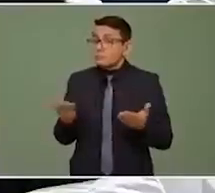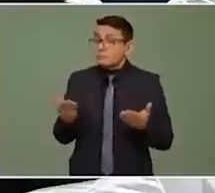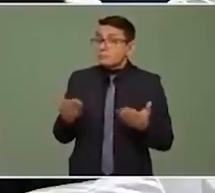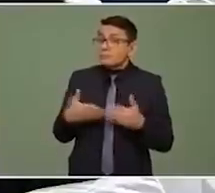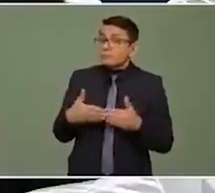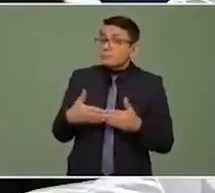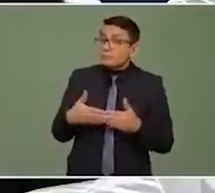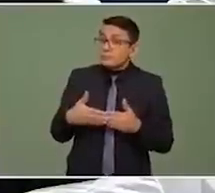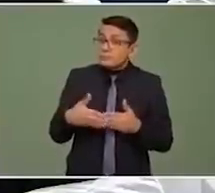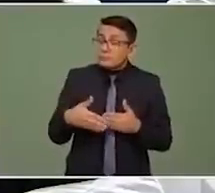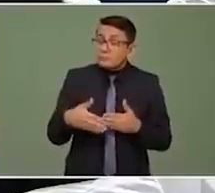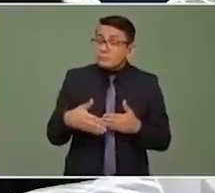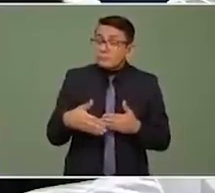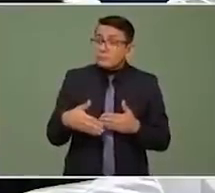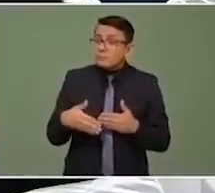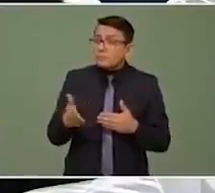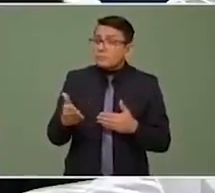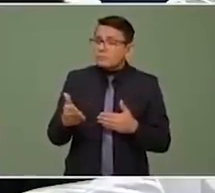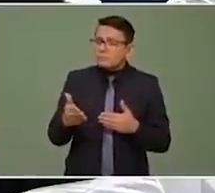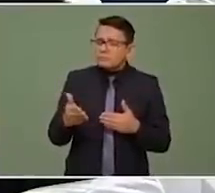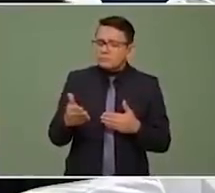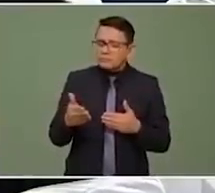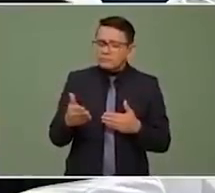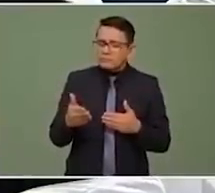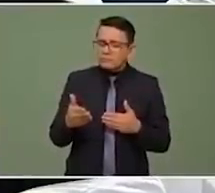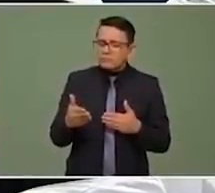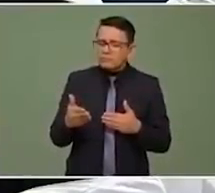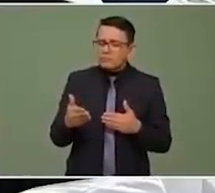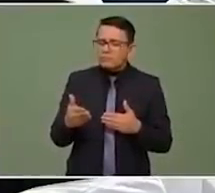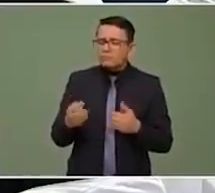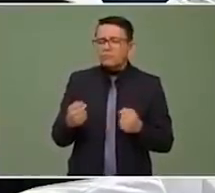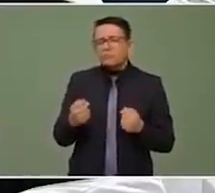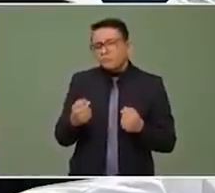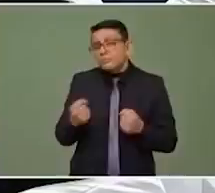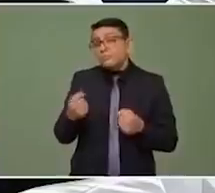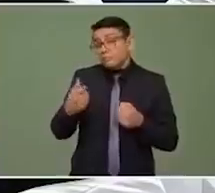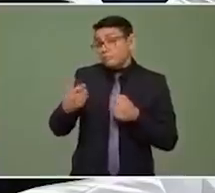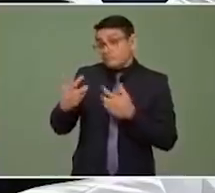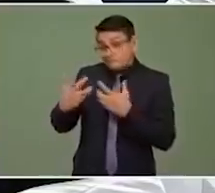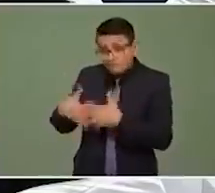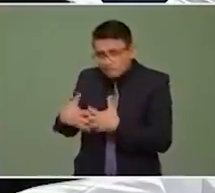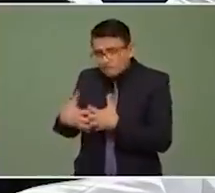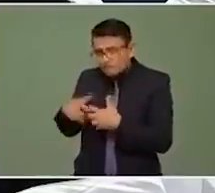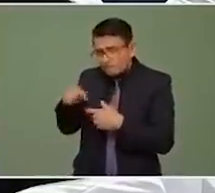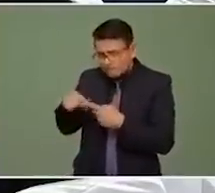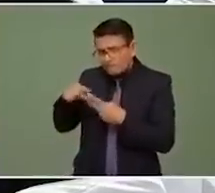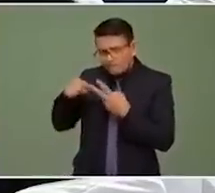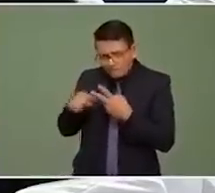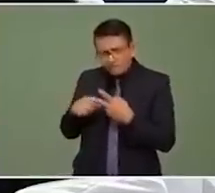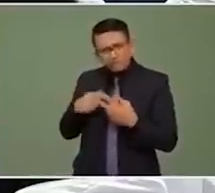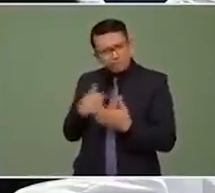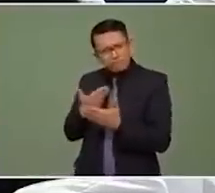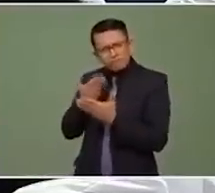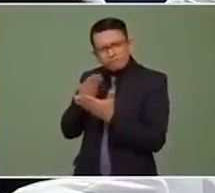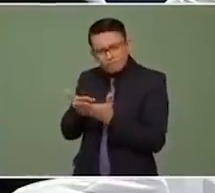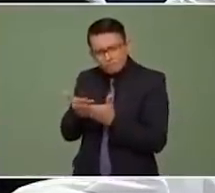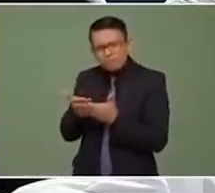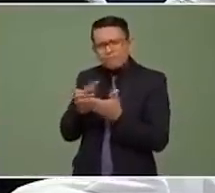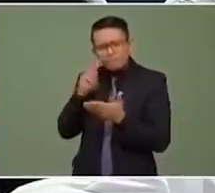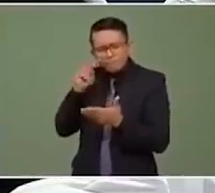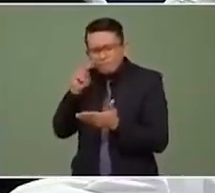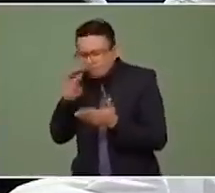luego de la empresa y lo mismo en el caso de los